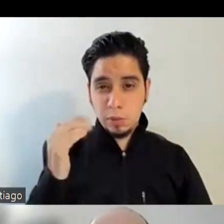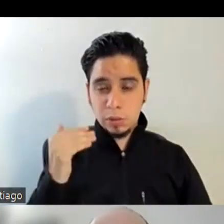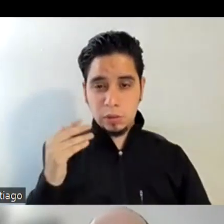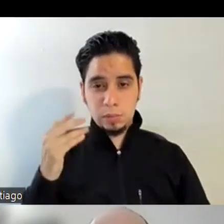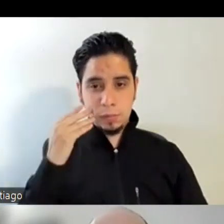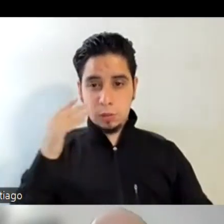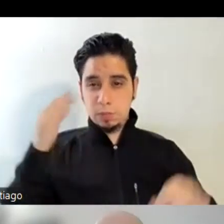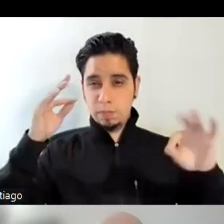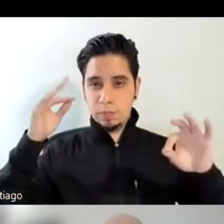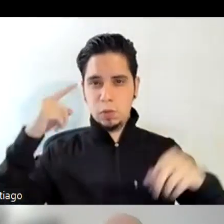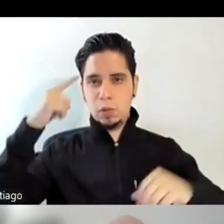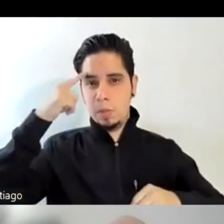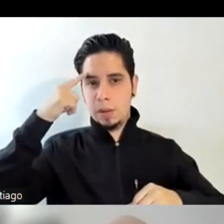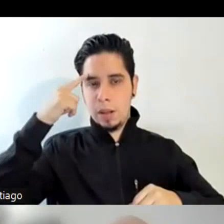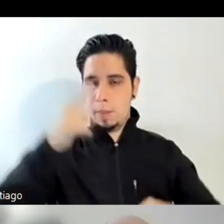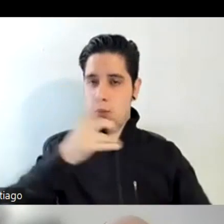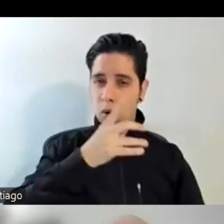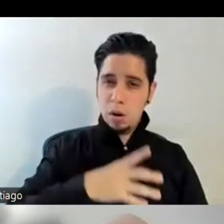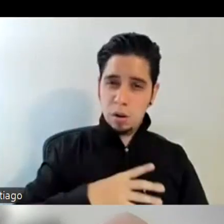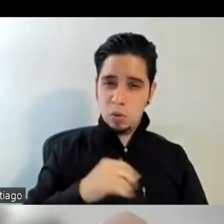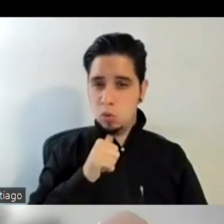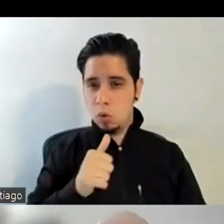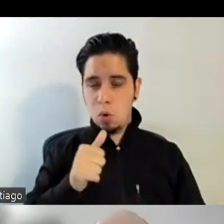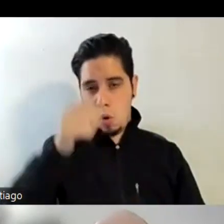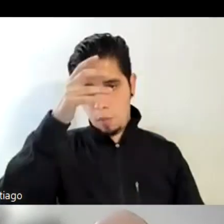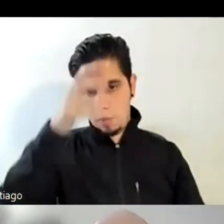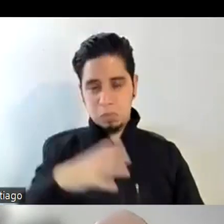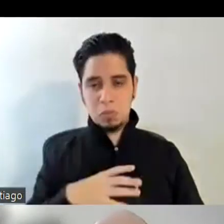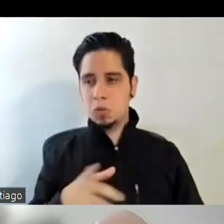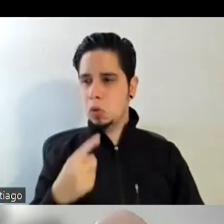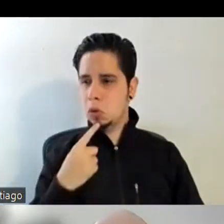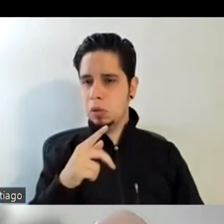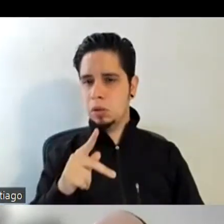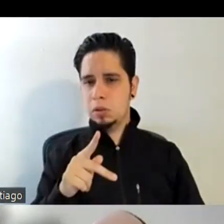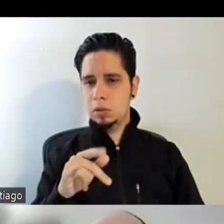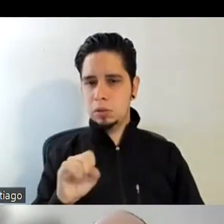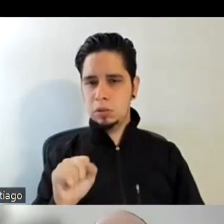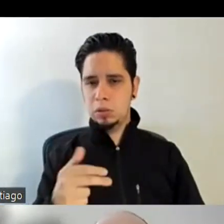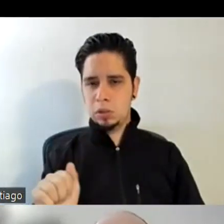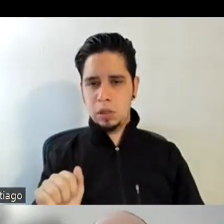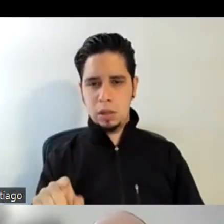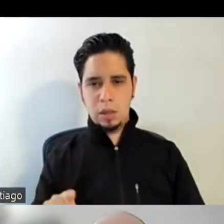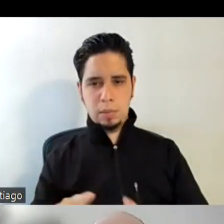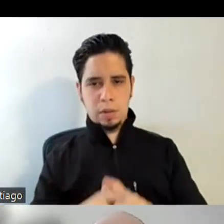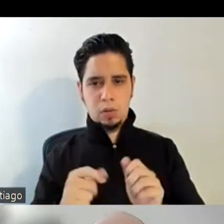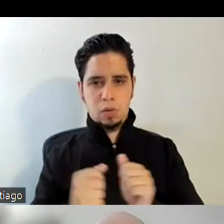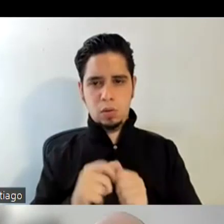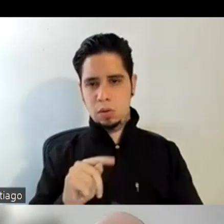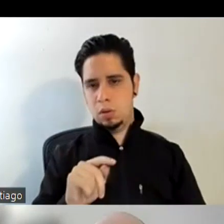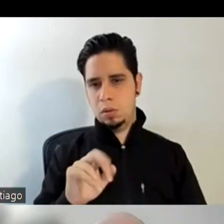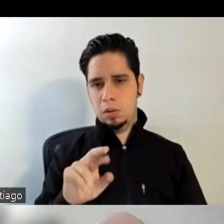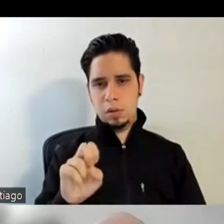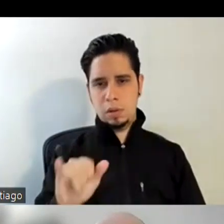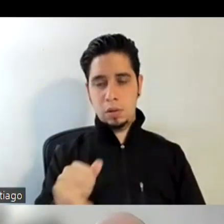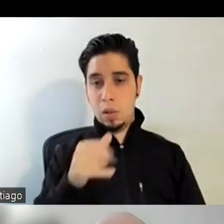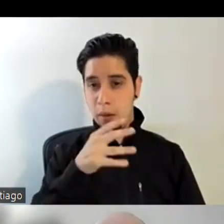mujer, que no era un hombre. Y entonces junto con Kisha, se lo comenté a Kisha, le dije, Kisha, para mí la obra empieza con Tiresias y es una mujer, y